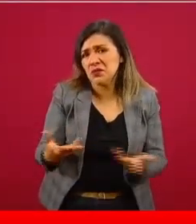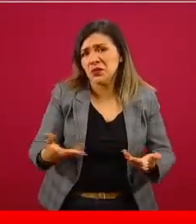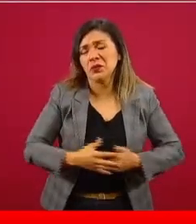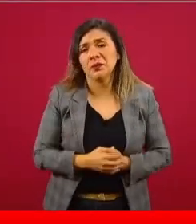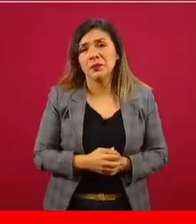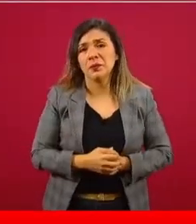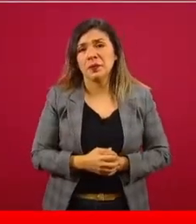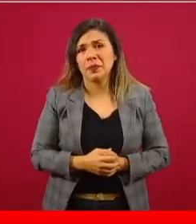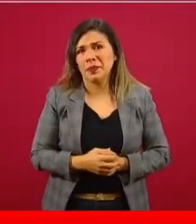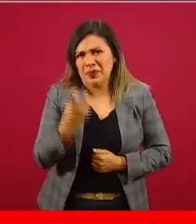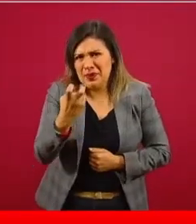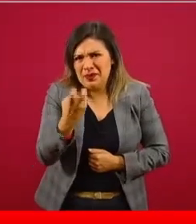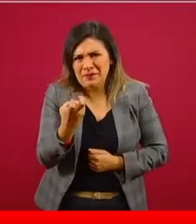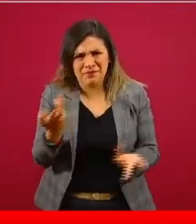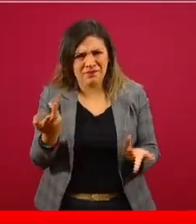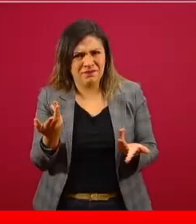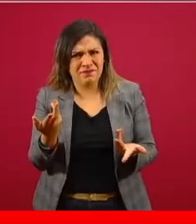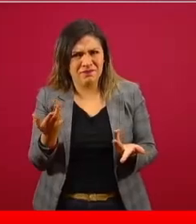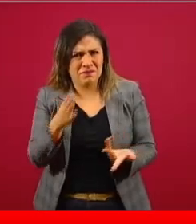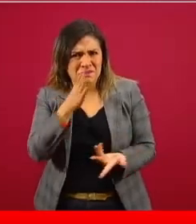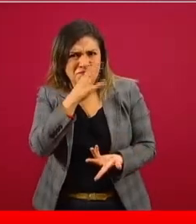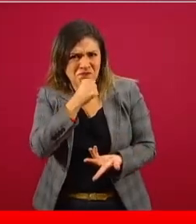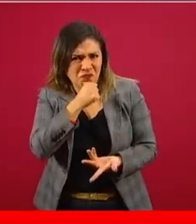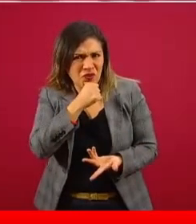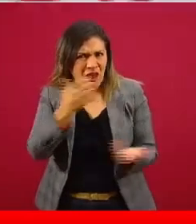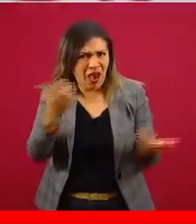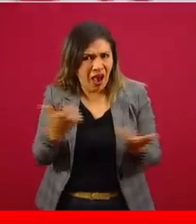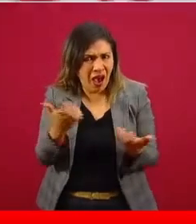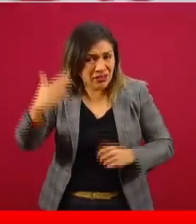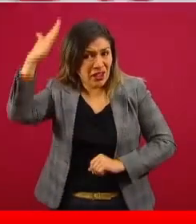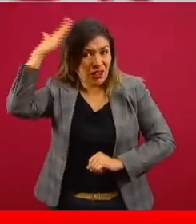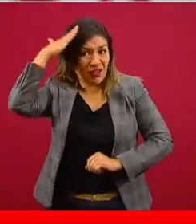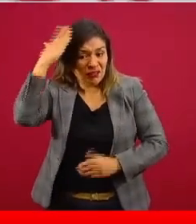sea, eso no lo puede hacer una autoridad.